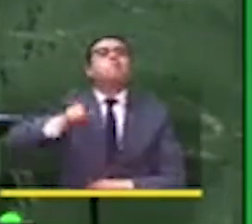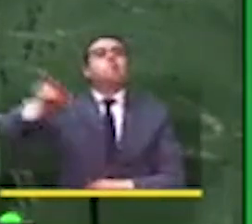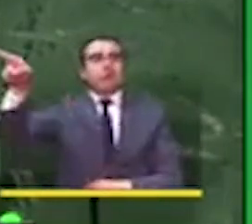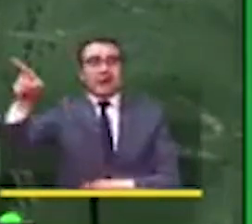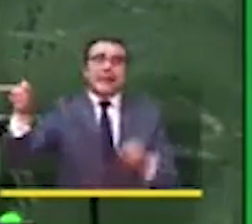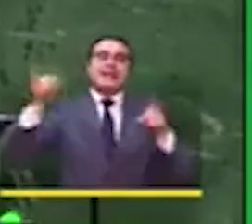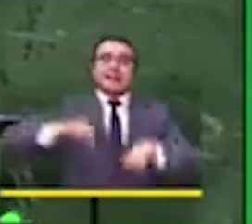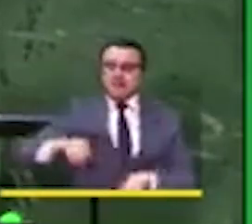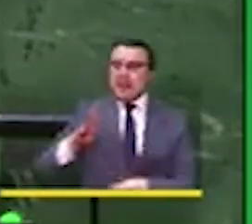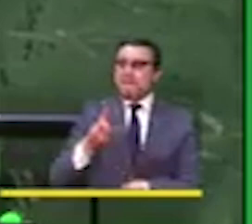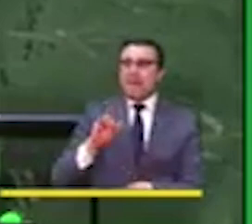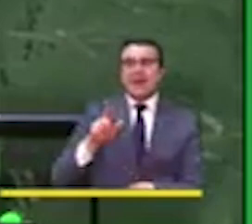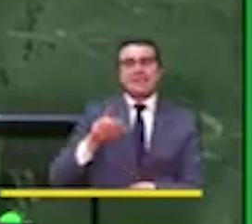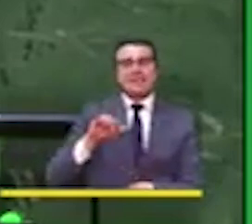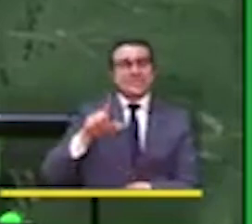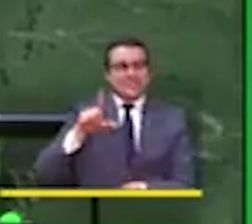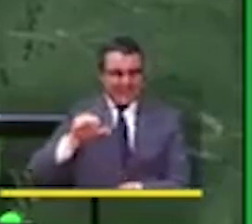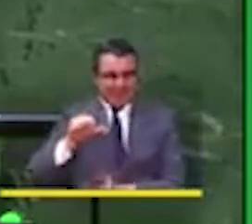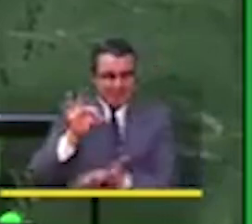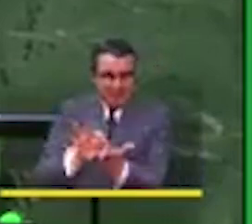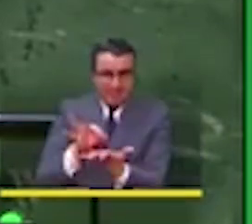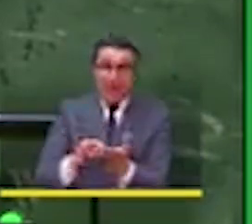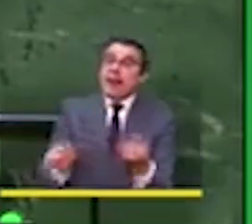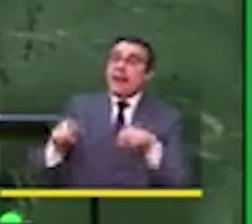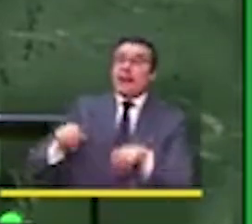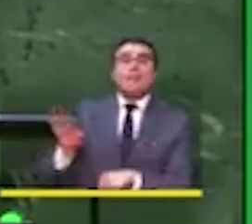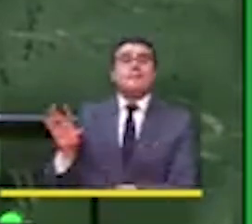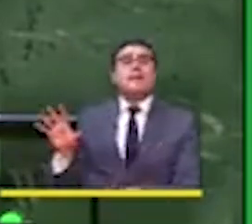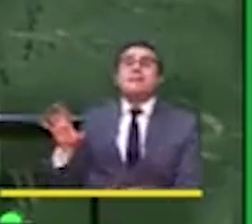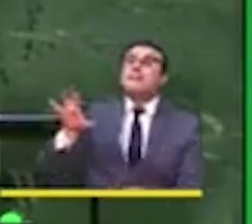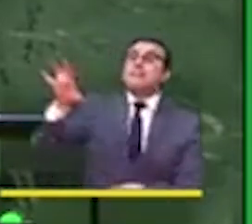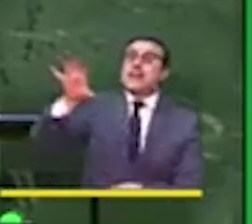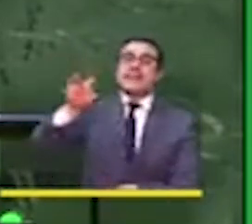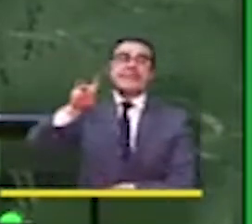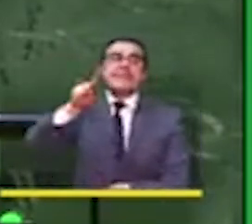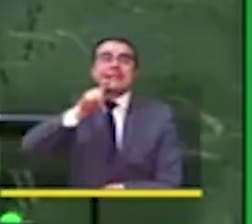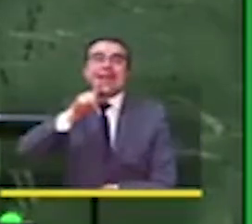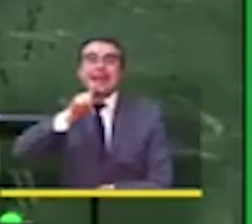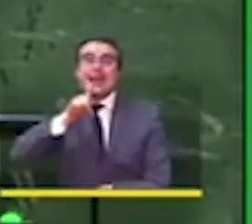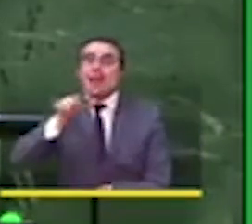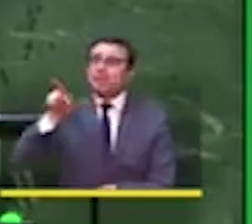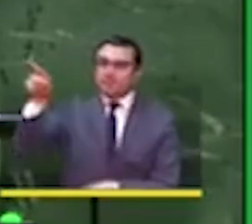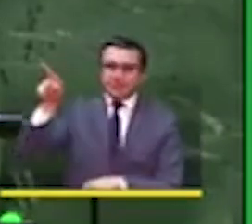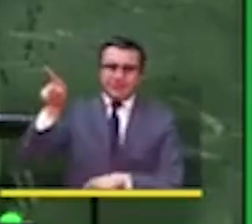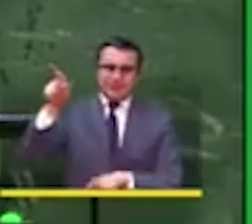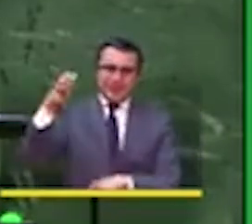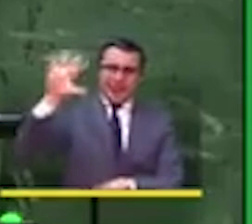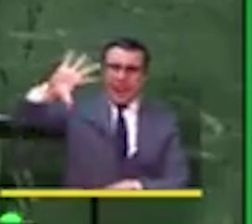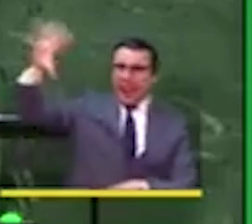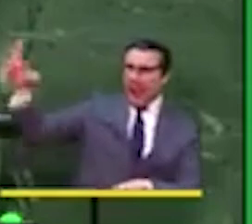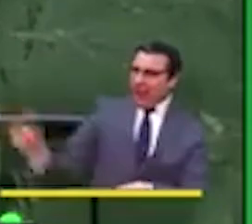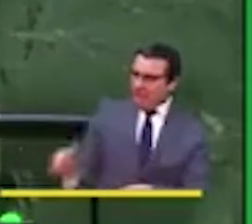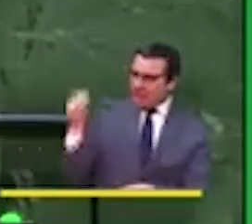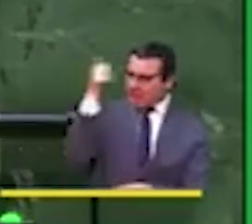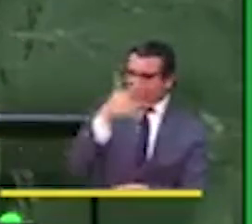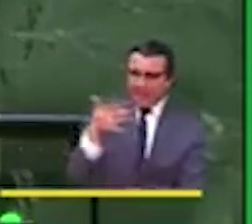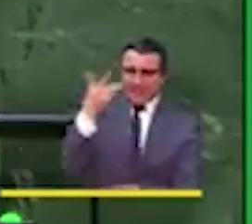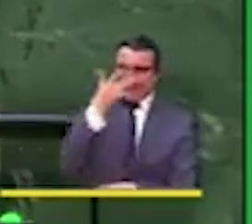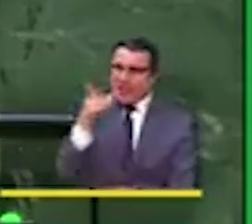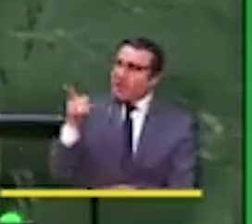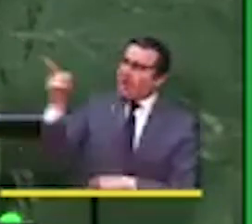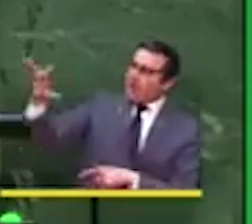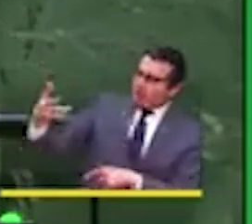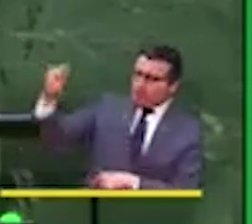fuimos hasta Kenia a juntarnos con los hermanos pueblos del África Negra, de donde venimos en tiempos